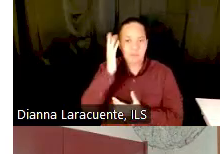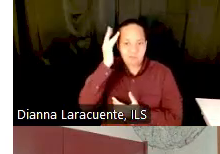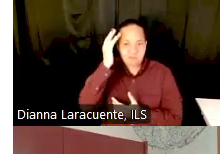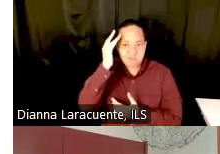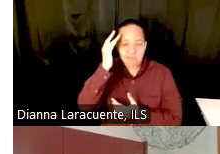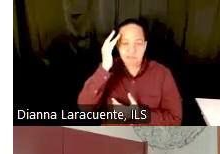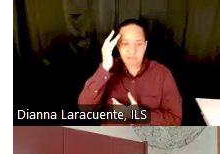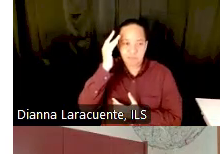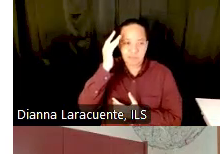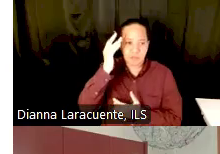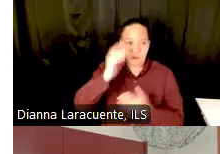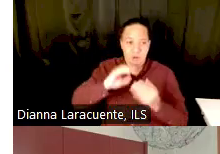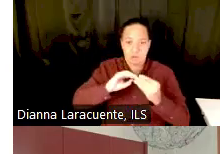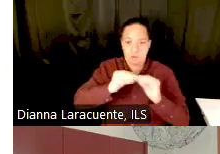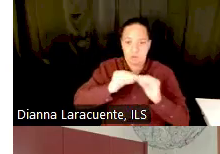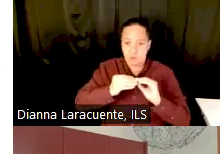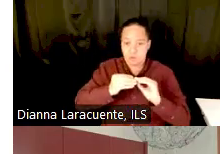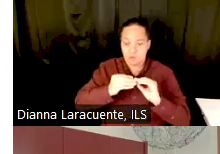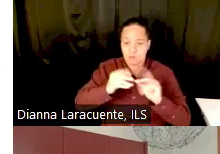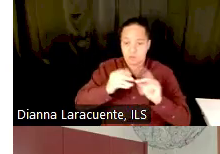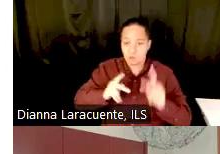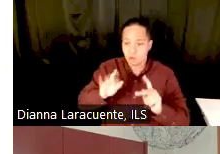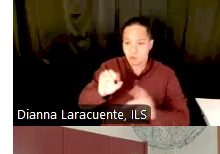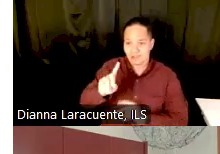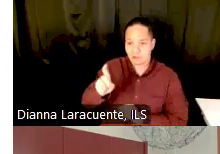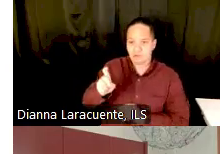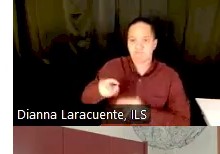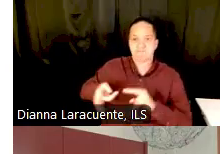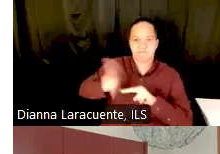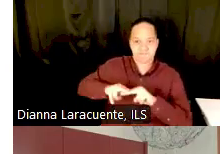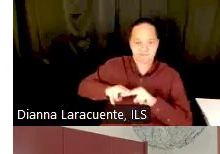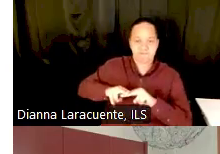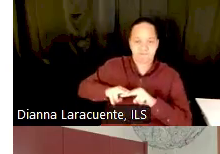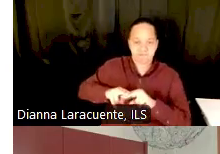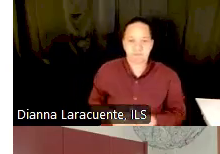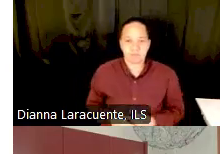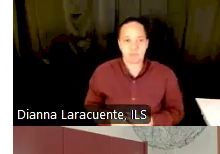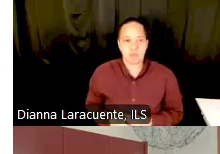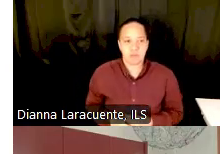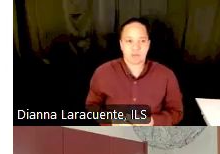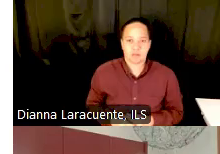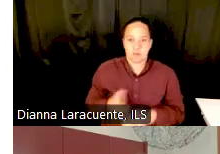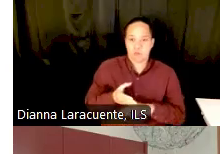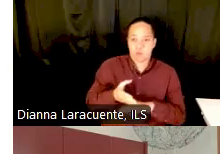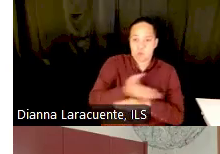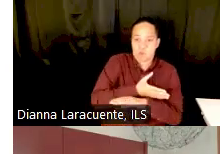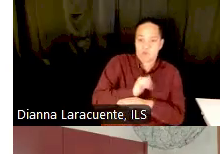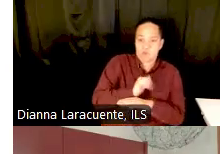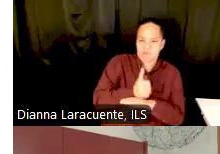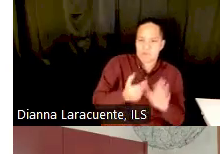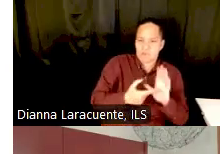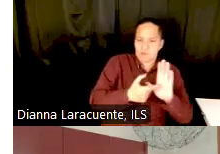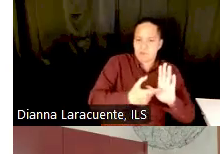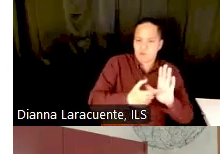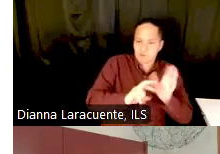entonces el número de personas con este trastorno aumenta. Así que estas prevalencias que presento no son